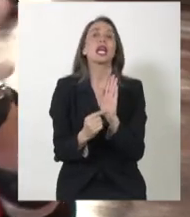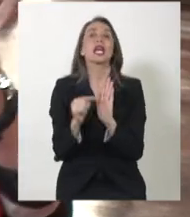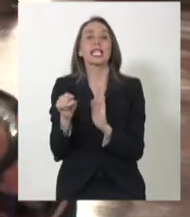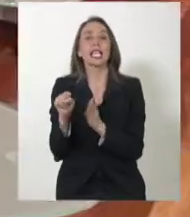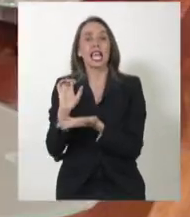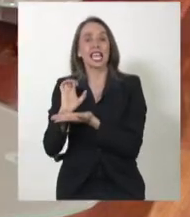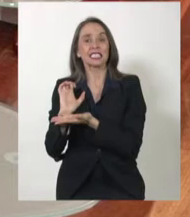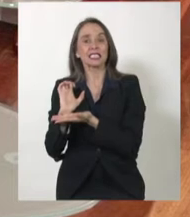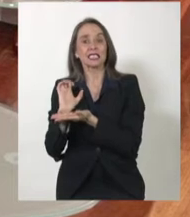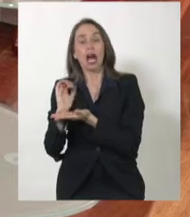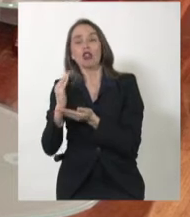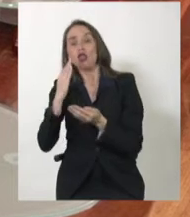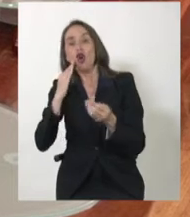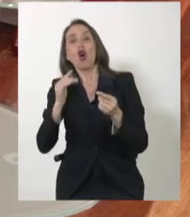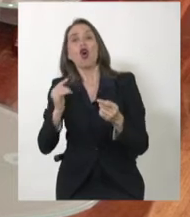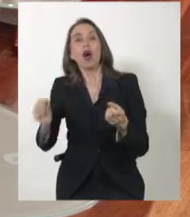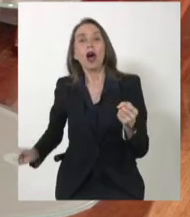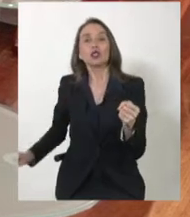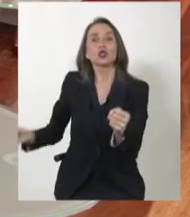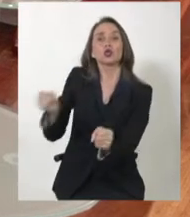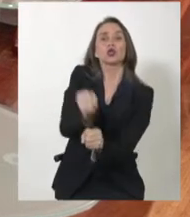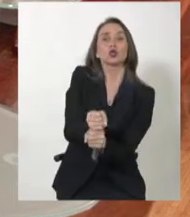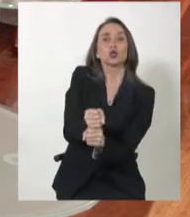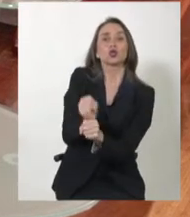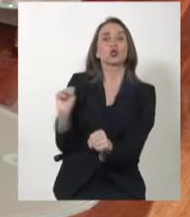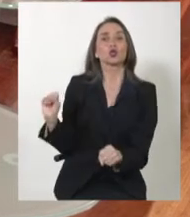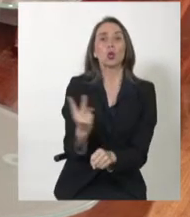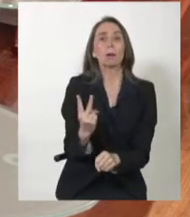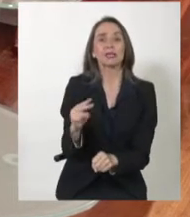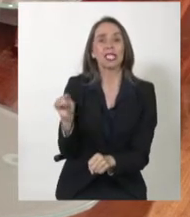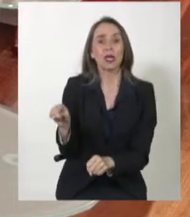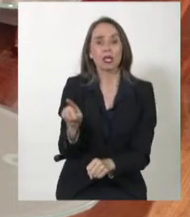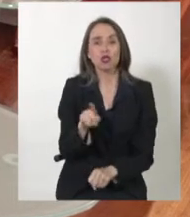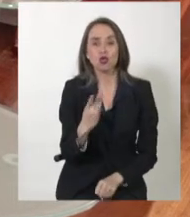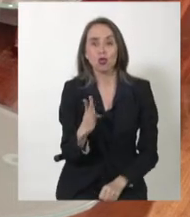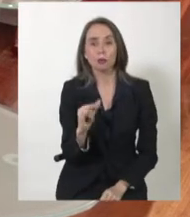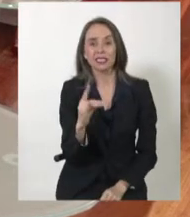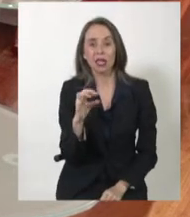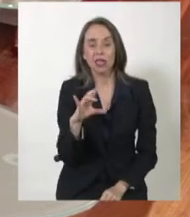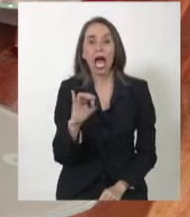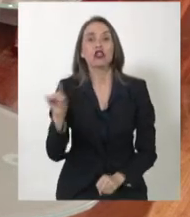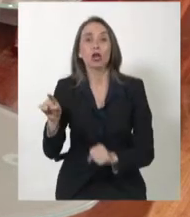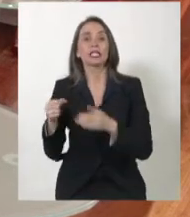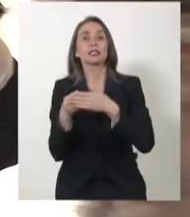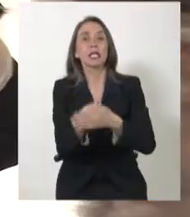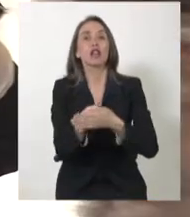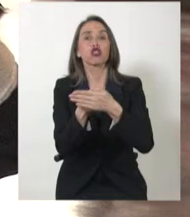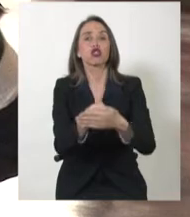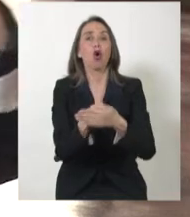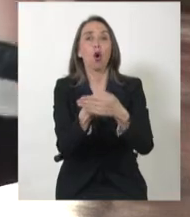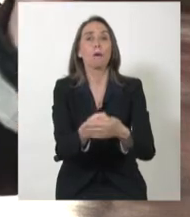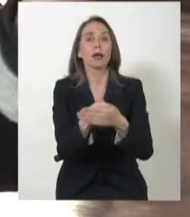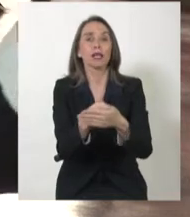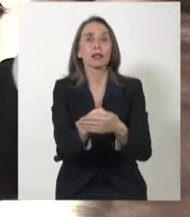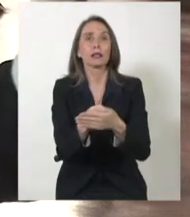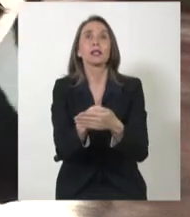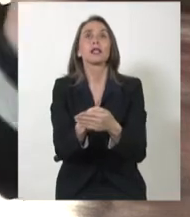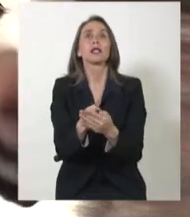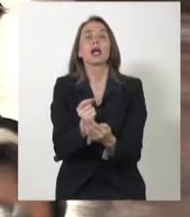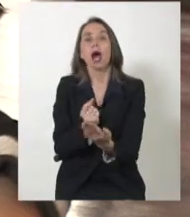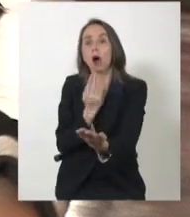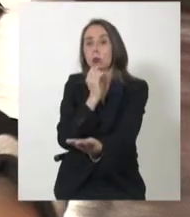Estado subsidiario, que es la piedra de tope, ¿no es cierto?, para que, por ejemplo, a través de una